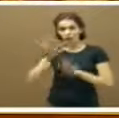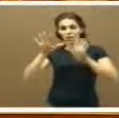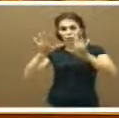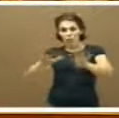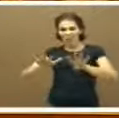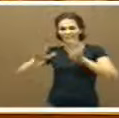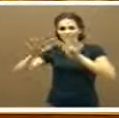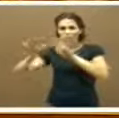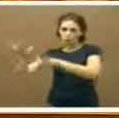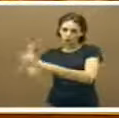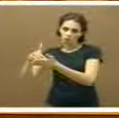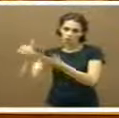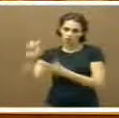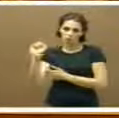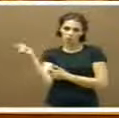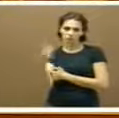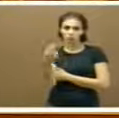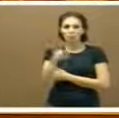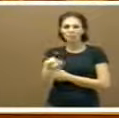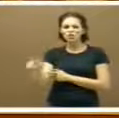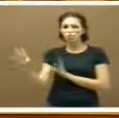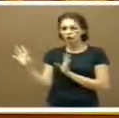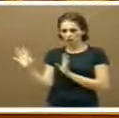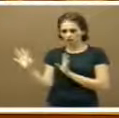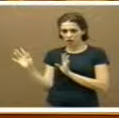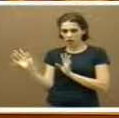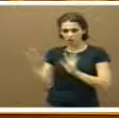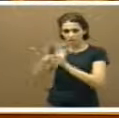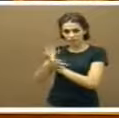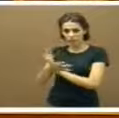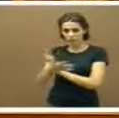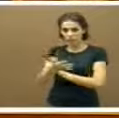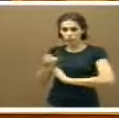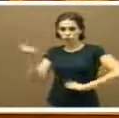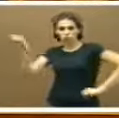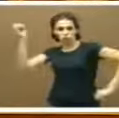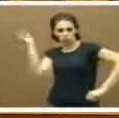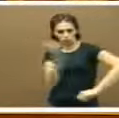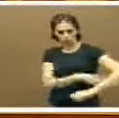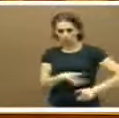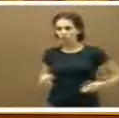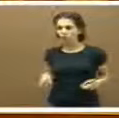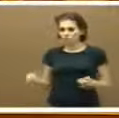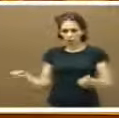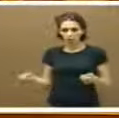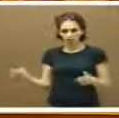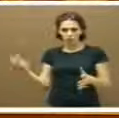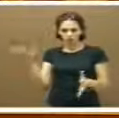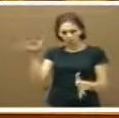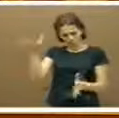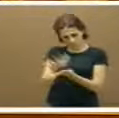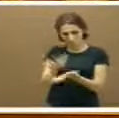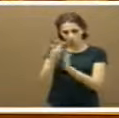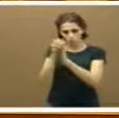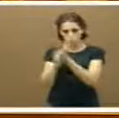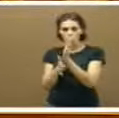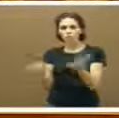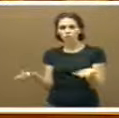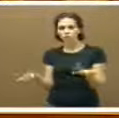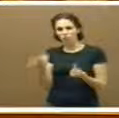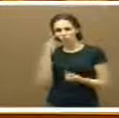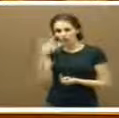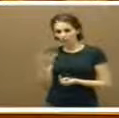millones de euros cada mes. Es decir, reduciendo el gasto. ¿Ve, señor consejero, que